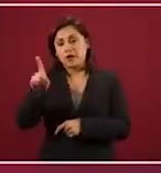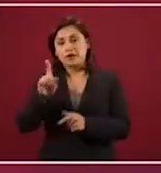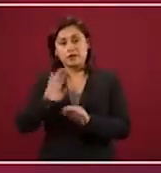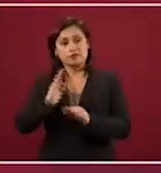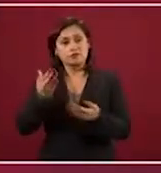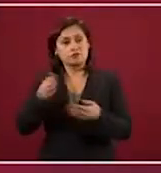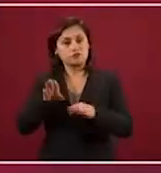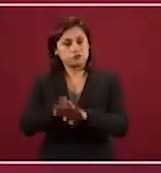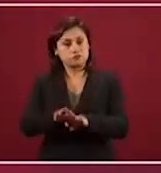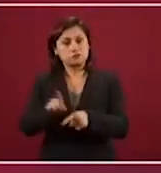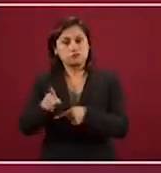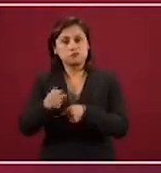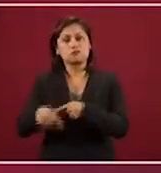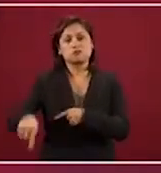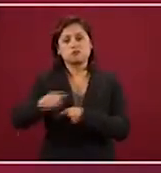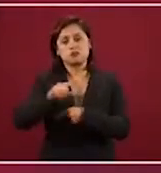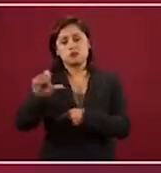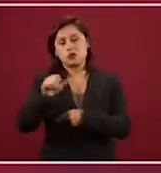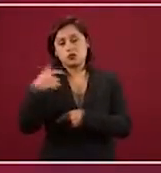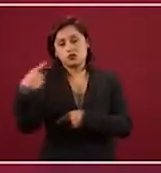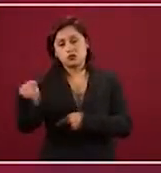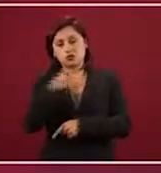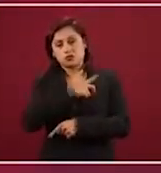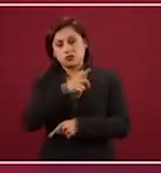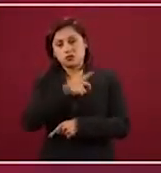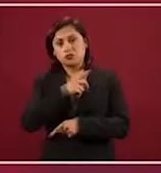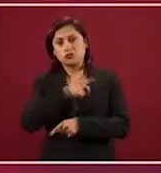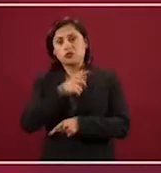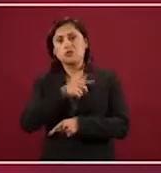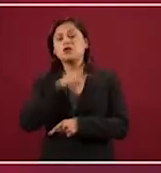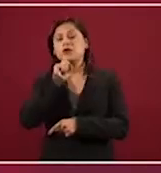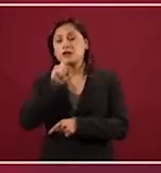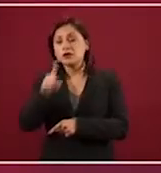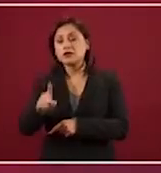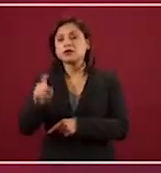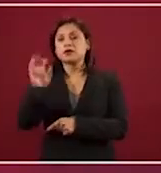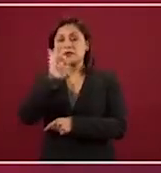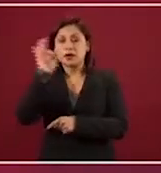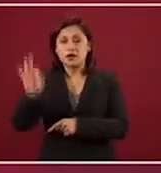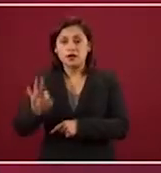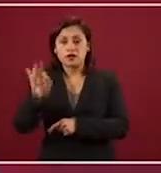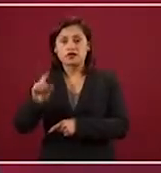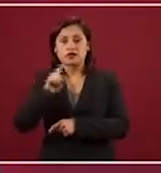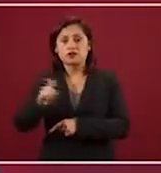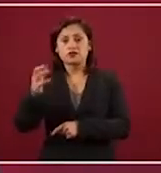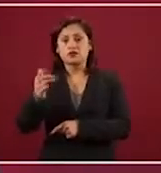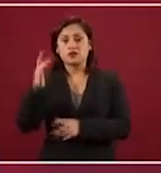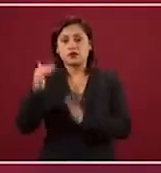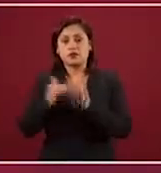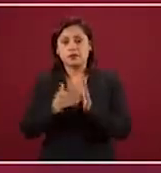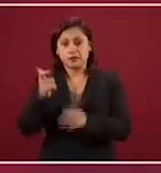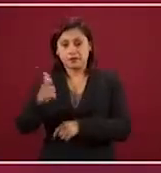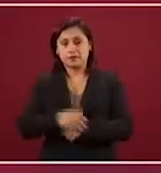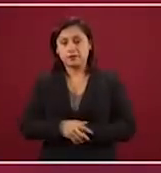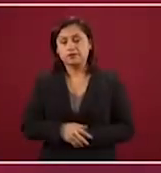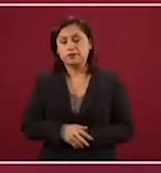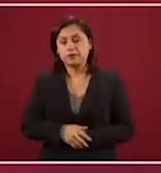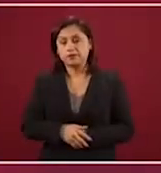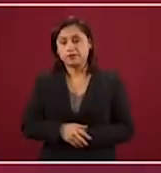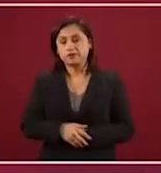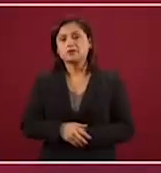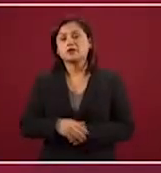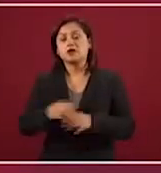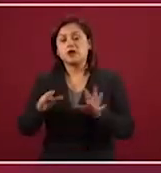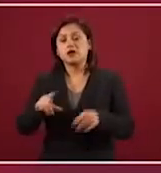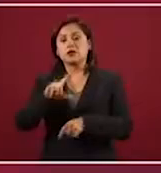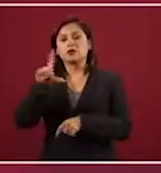y además se les hace este descuento que en promedio suman 250 mil pesos el otro programa que nos pidió el presidente que instrumentamos a partir